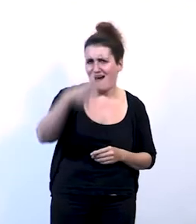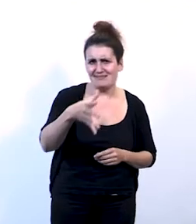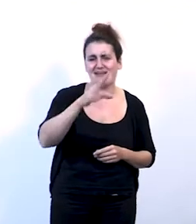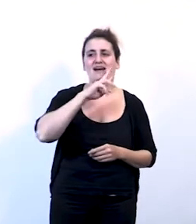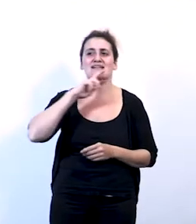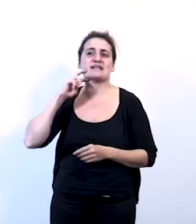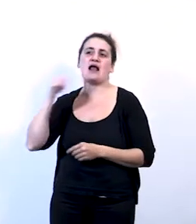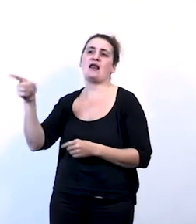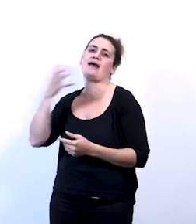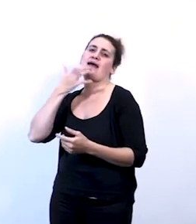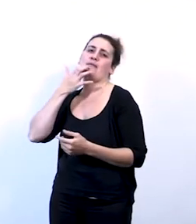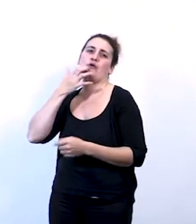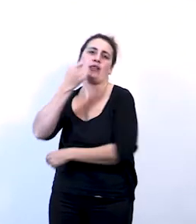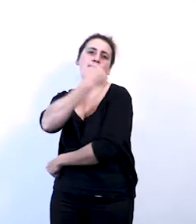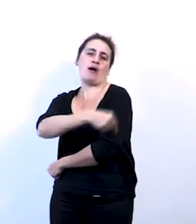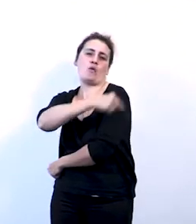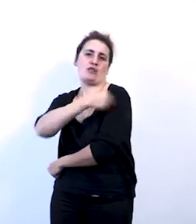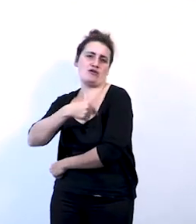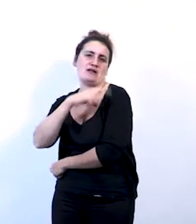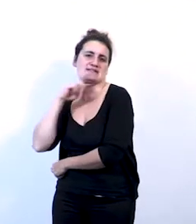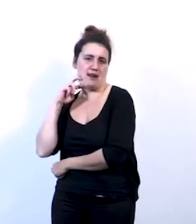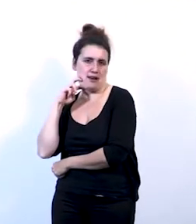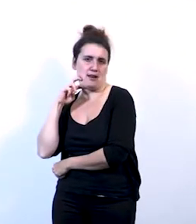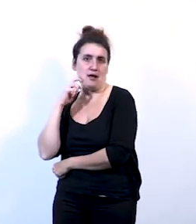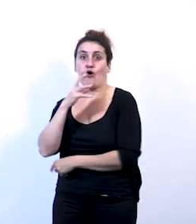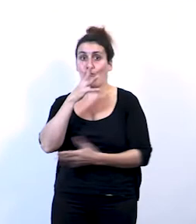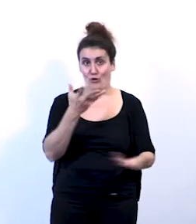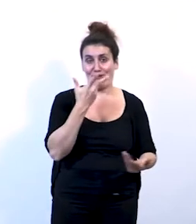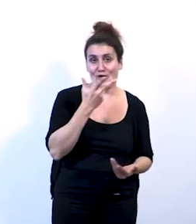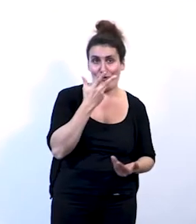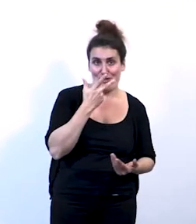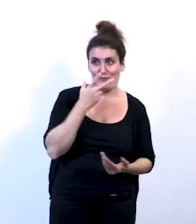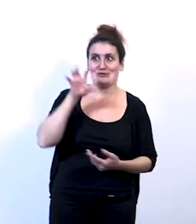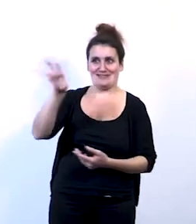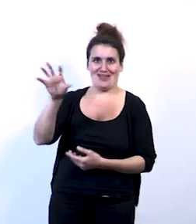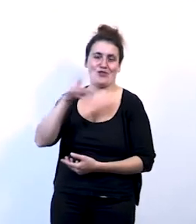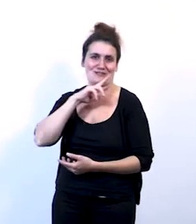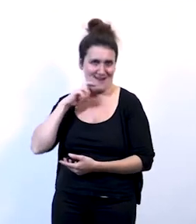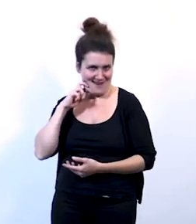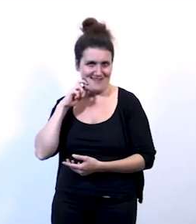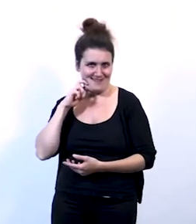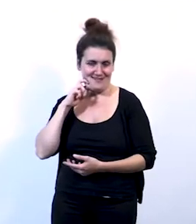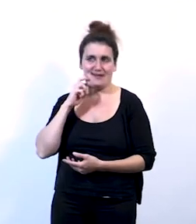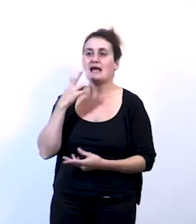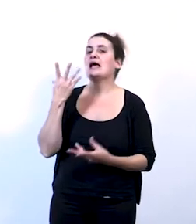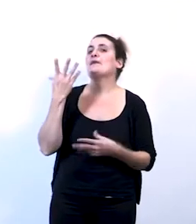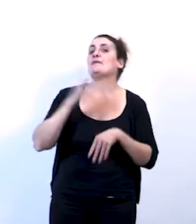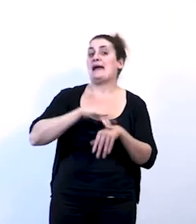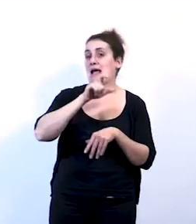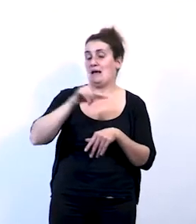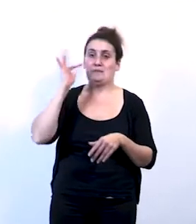como ejemplo de la vacunación, porque conocemos lo que es el Estado de Israel. Y para muchas de las que